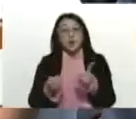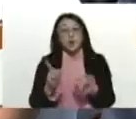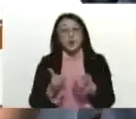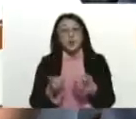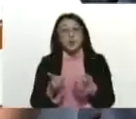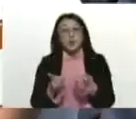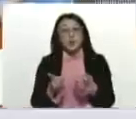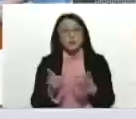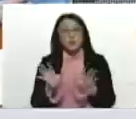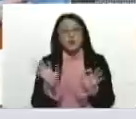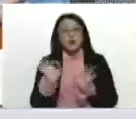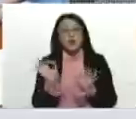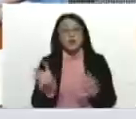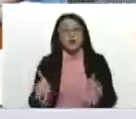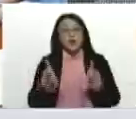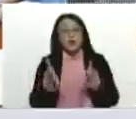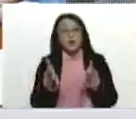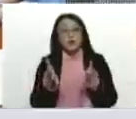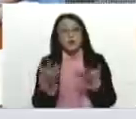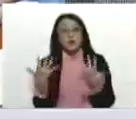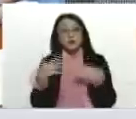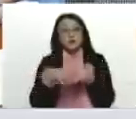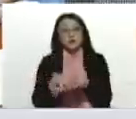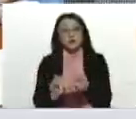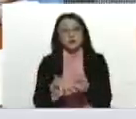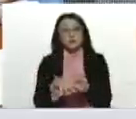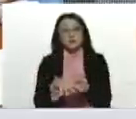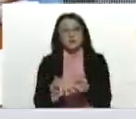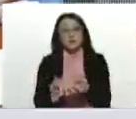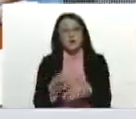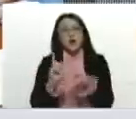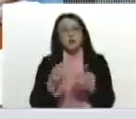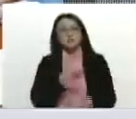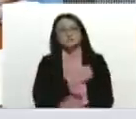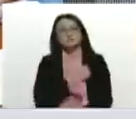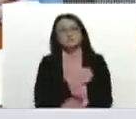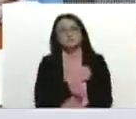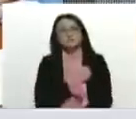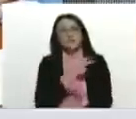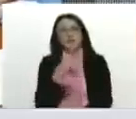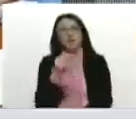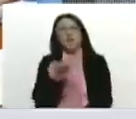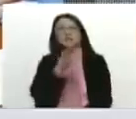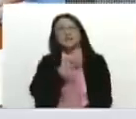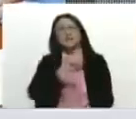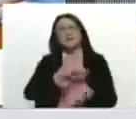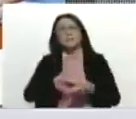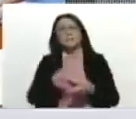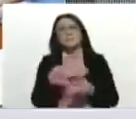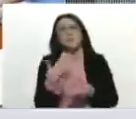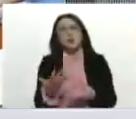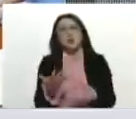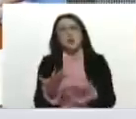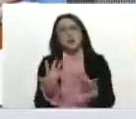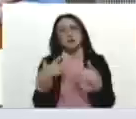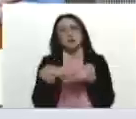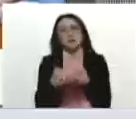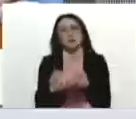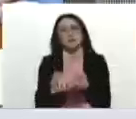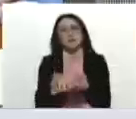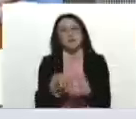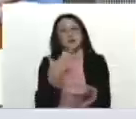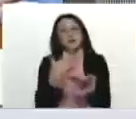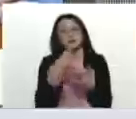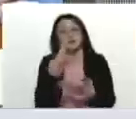no la hemos logrado todavía esa integración y algunos Lamentablemente ni siquiera entiendan el porqué de esa integración Gracias